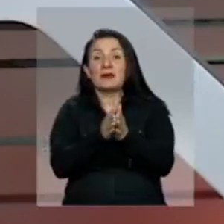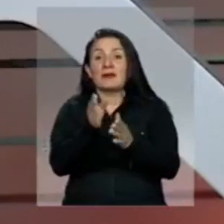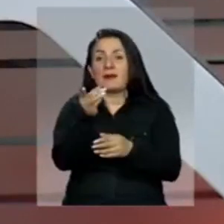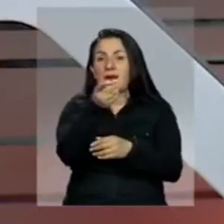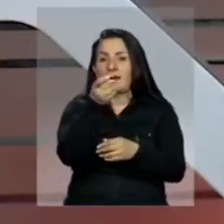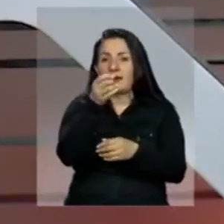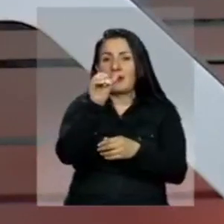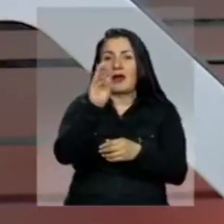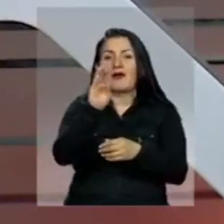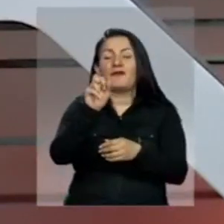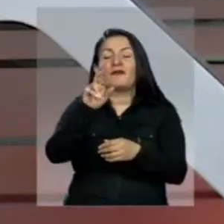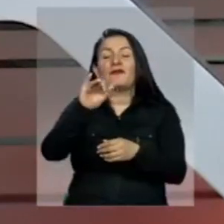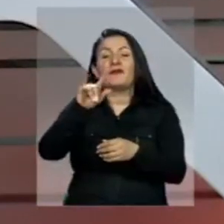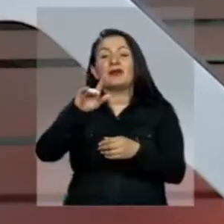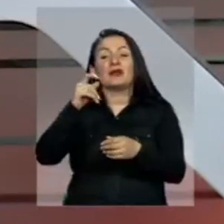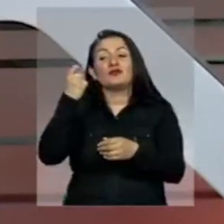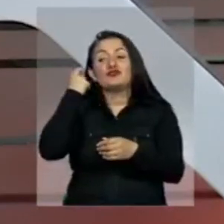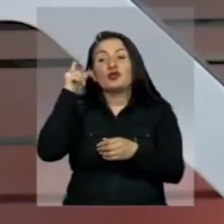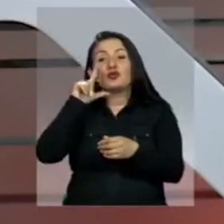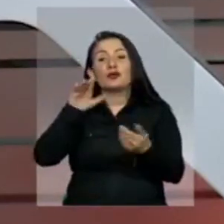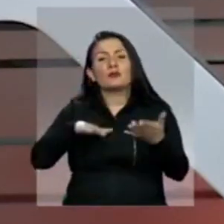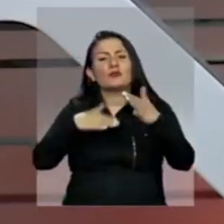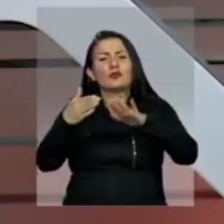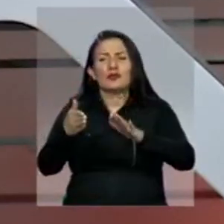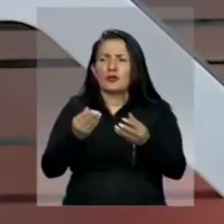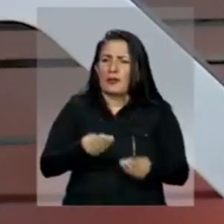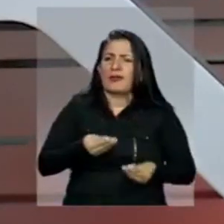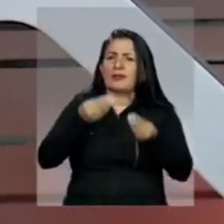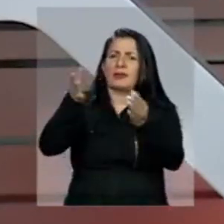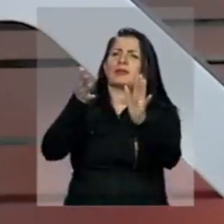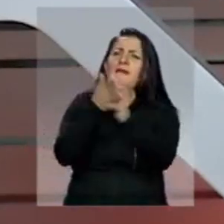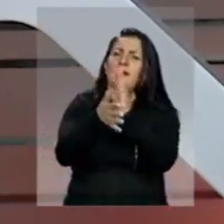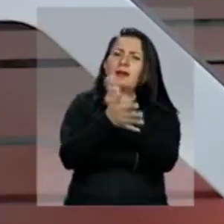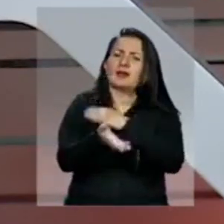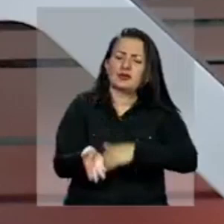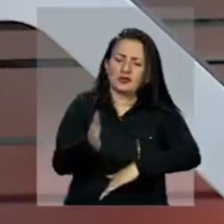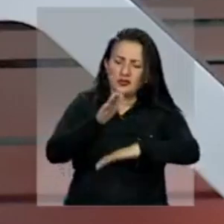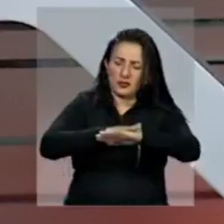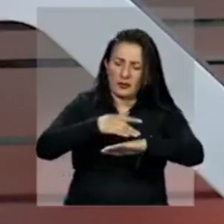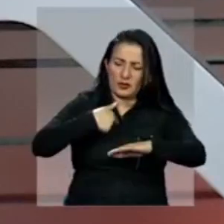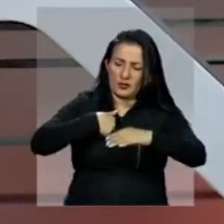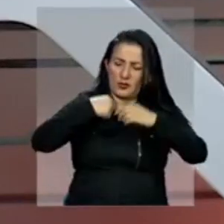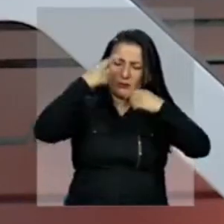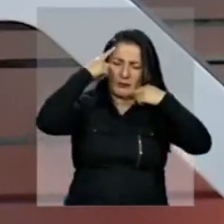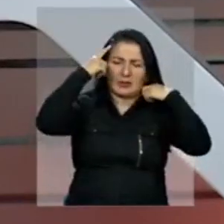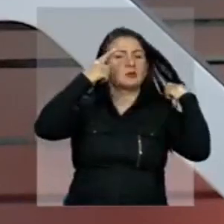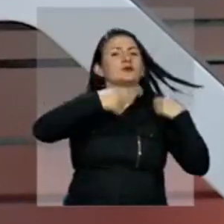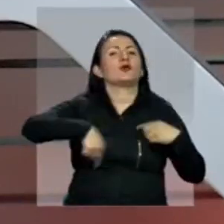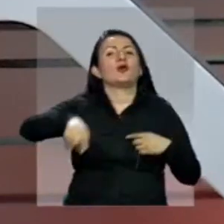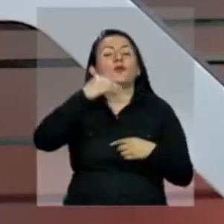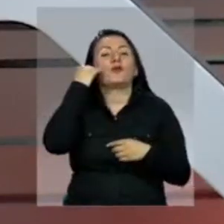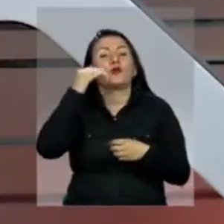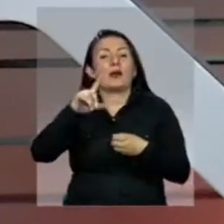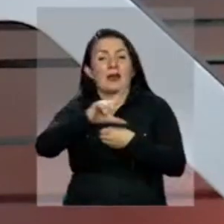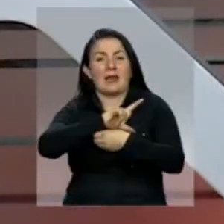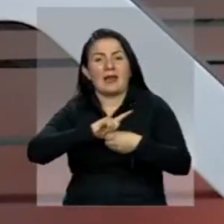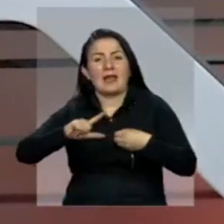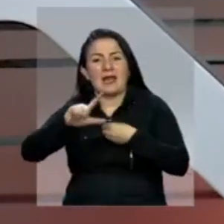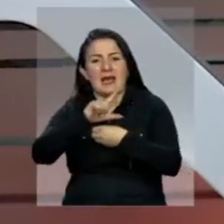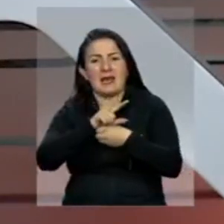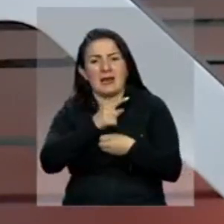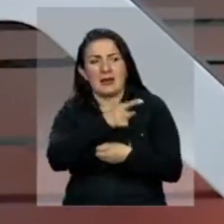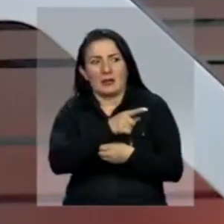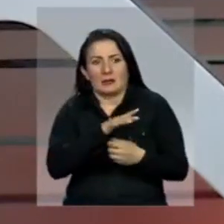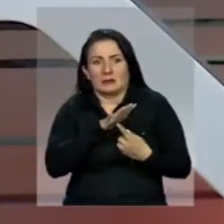el pasado lunes, entregó a los medios de comunicación unas declaraciones sobre lo que él pensaba de las mujeres de la Liga Femenina. Esas palabras